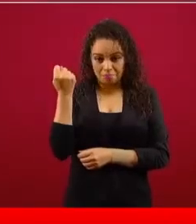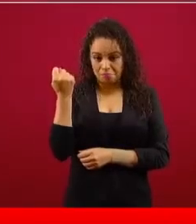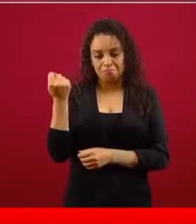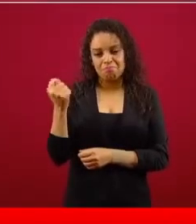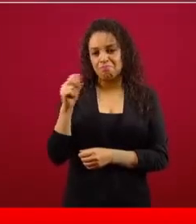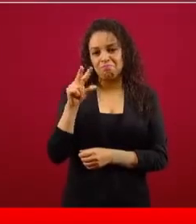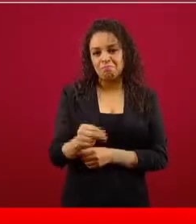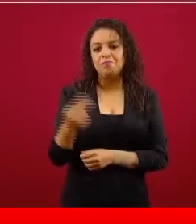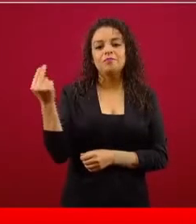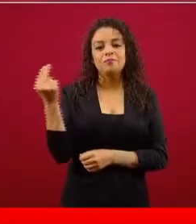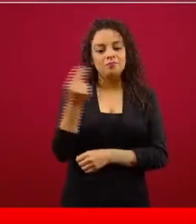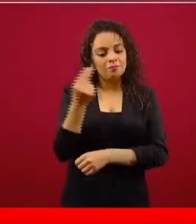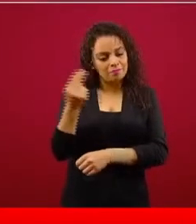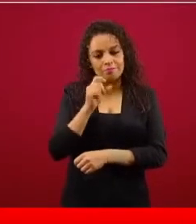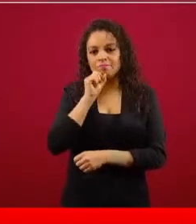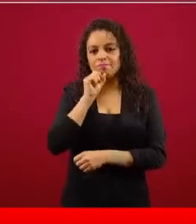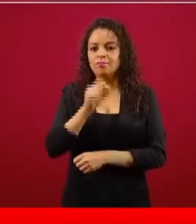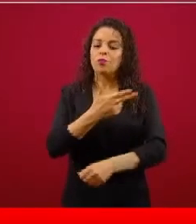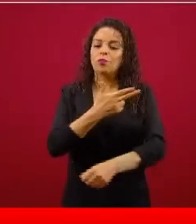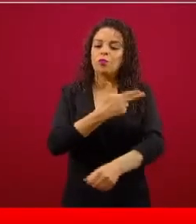honestidad.